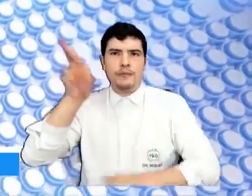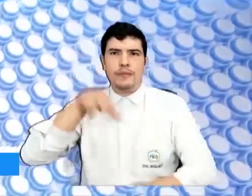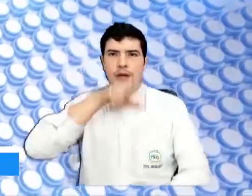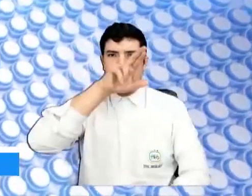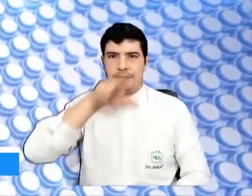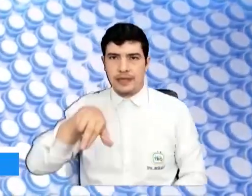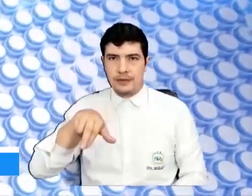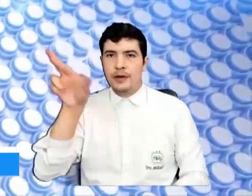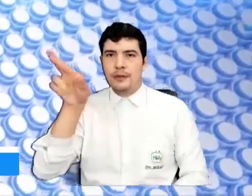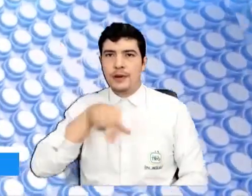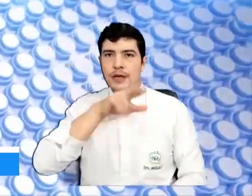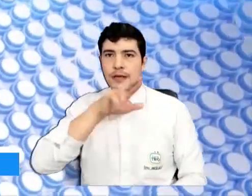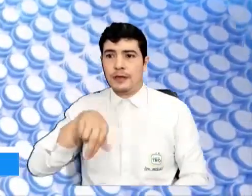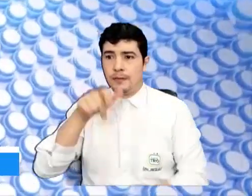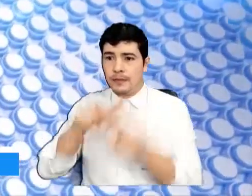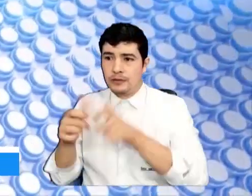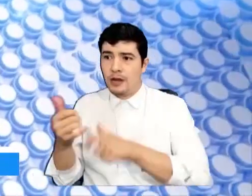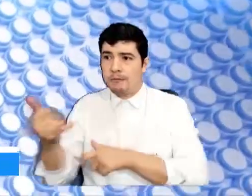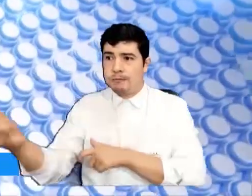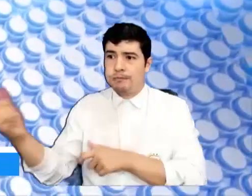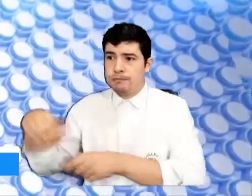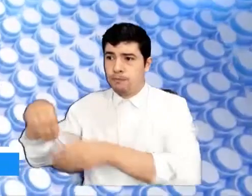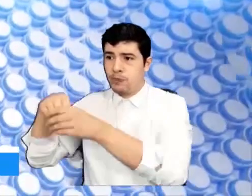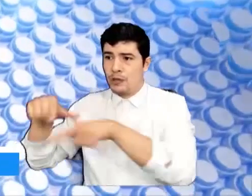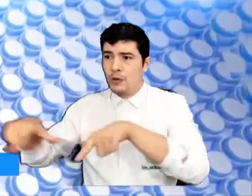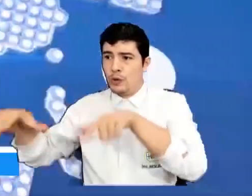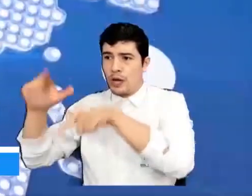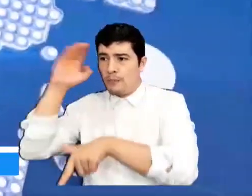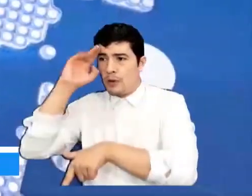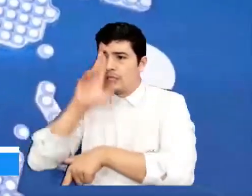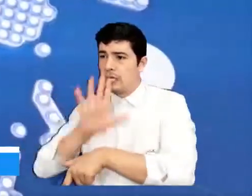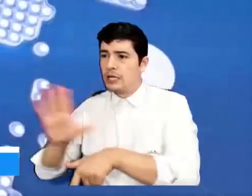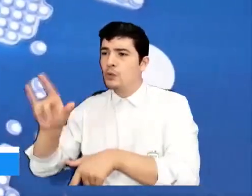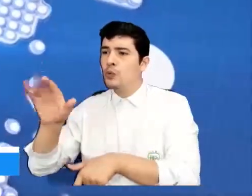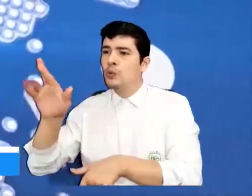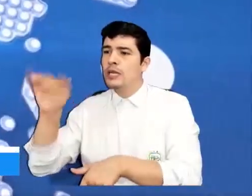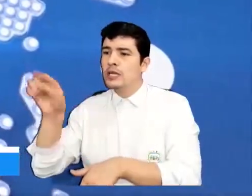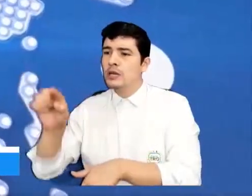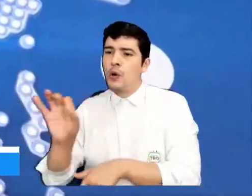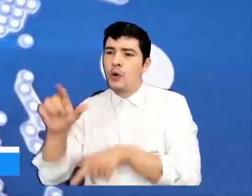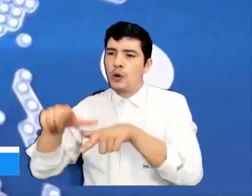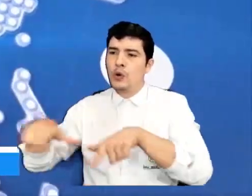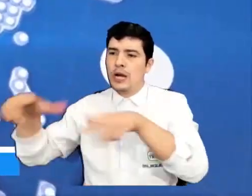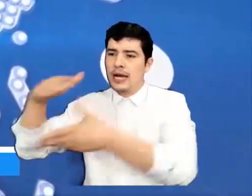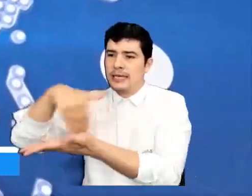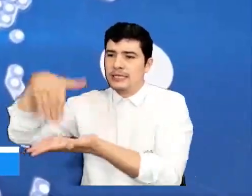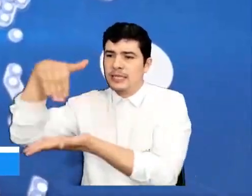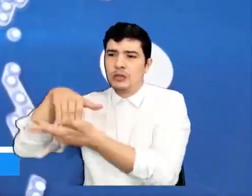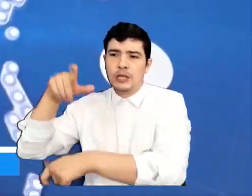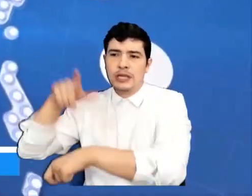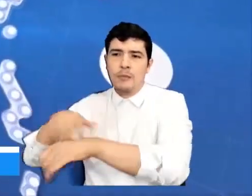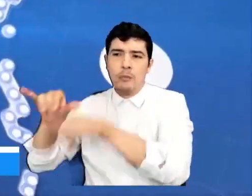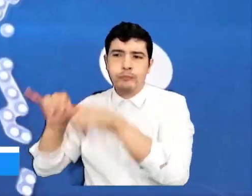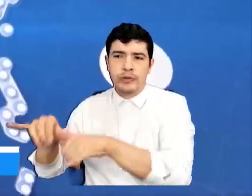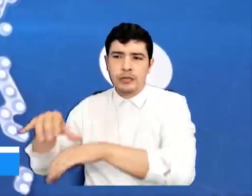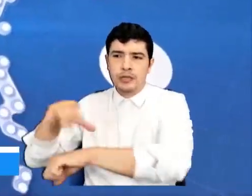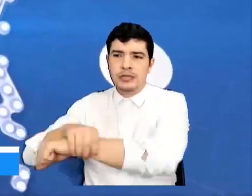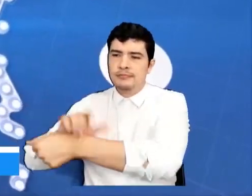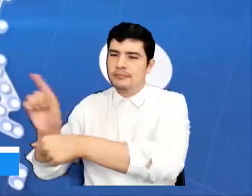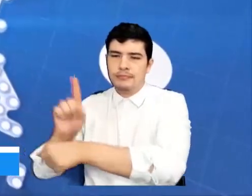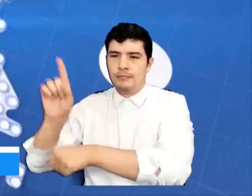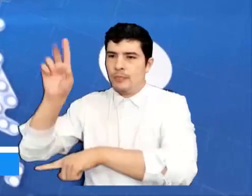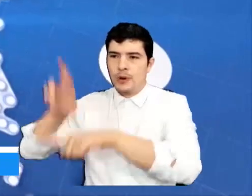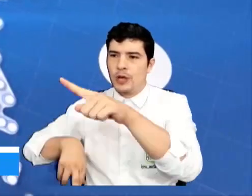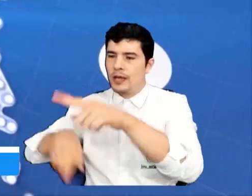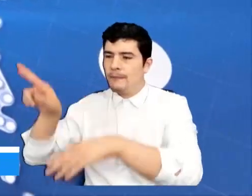traslados internos entre cárceles ordenados por la Dirección General del INPEC. Según el sindicato, se restringe en todos los establecimientos del